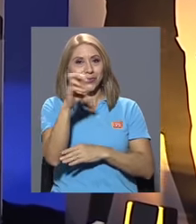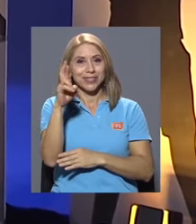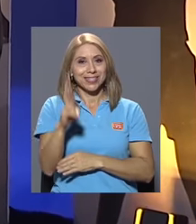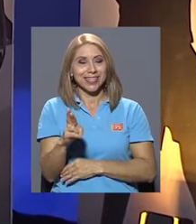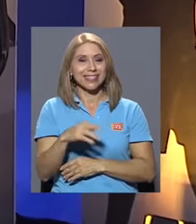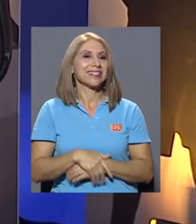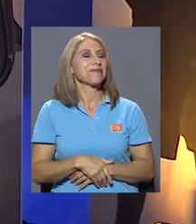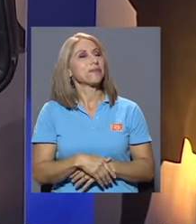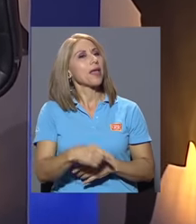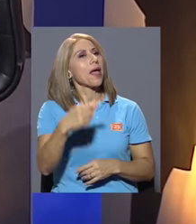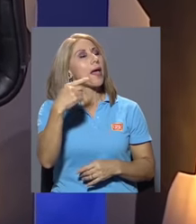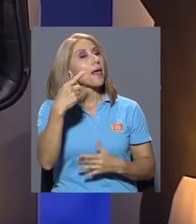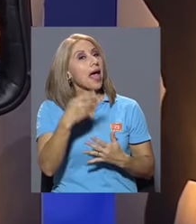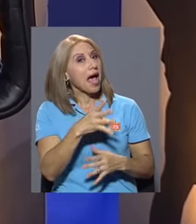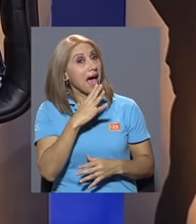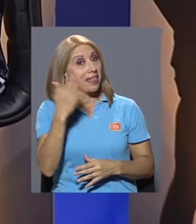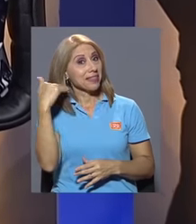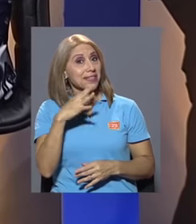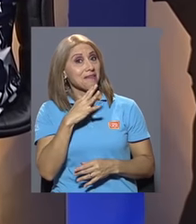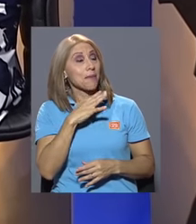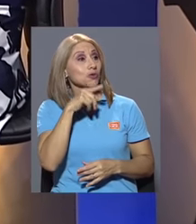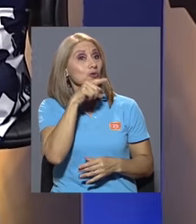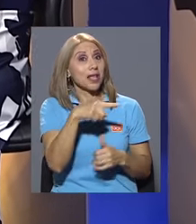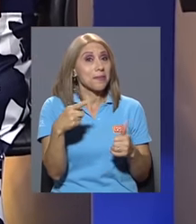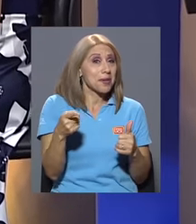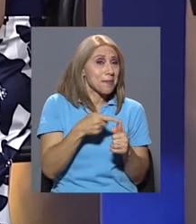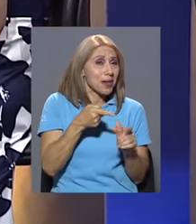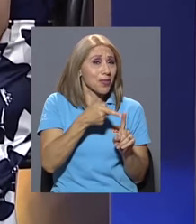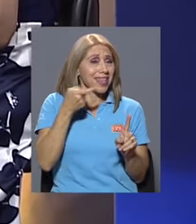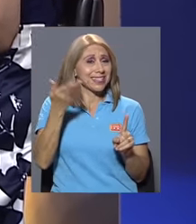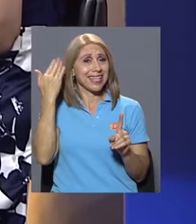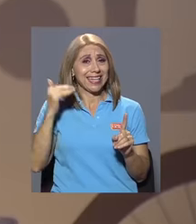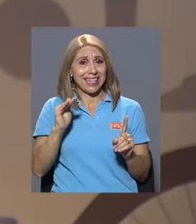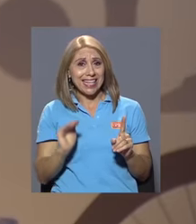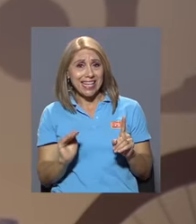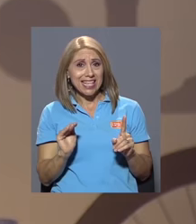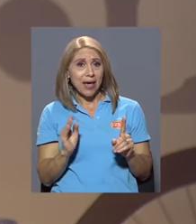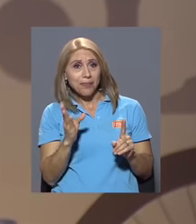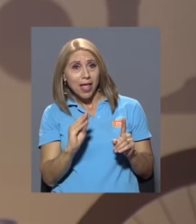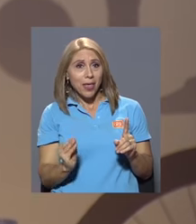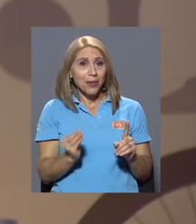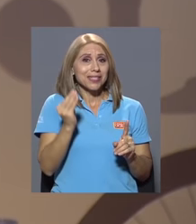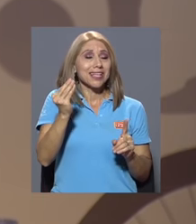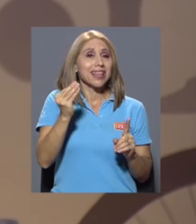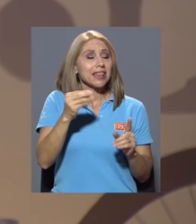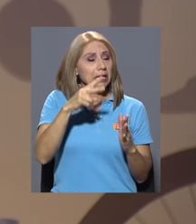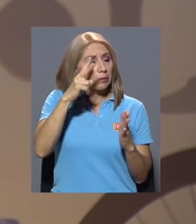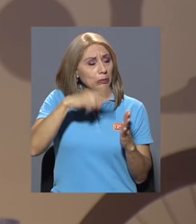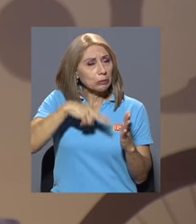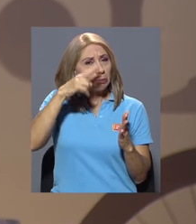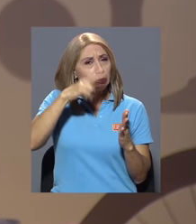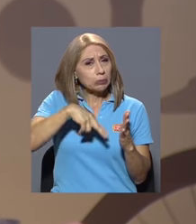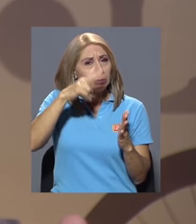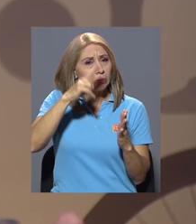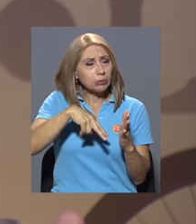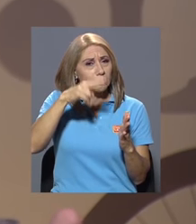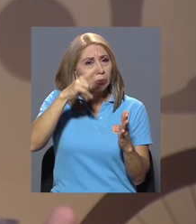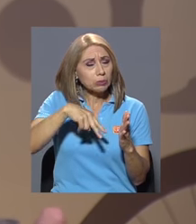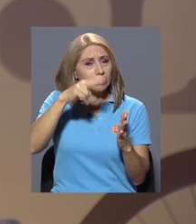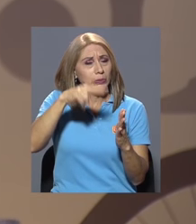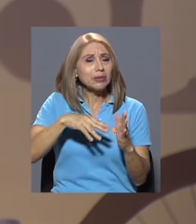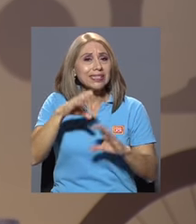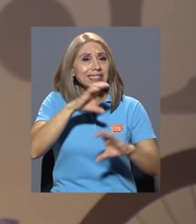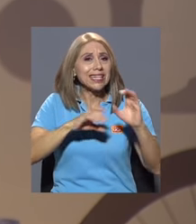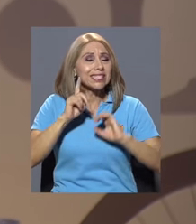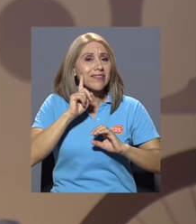cómo pasas de ese interés casi que de la niñez o adolescencia a la literatura de ciencia ficción,